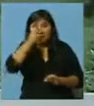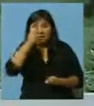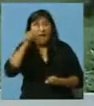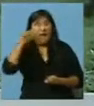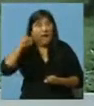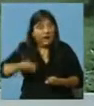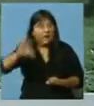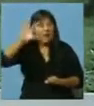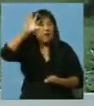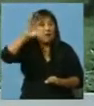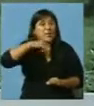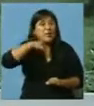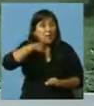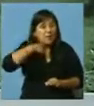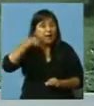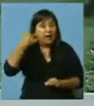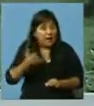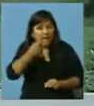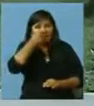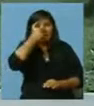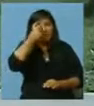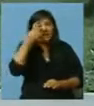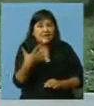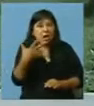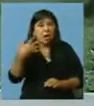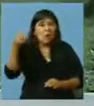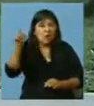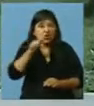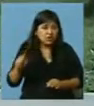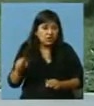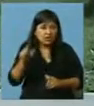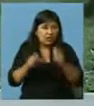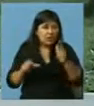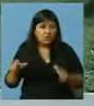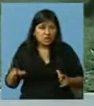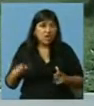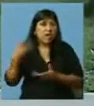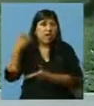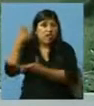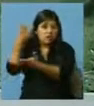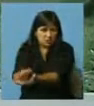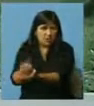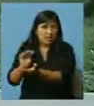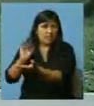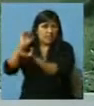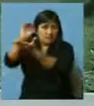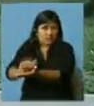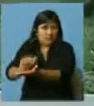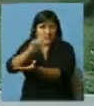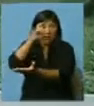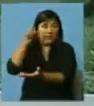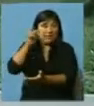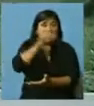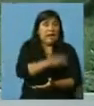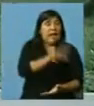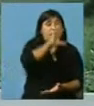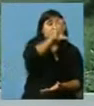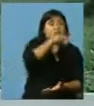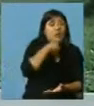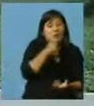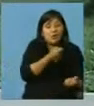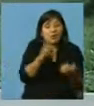ayuda del gobierno nacional, y la provincia no tiene ningún sustituto alternativo. Si eso se quita y no se reactiva el mercado